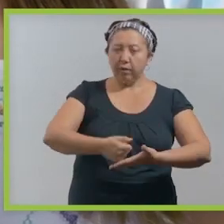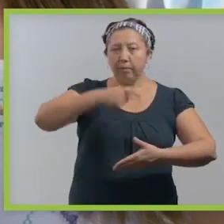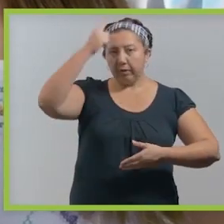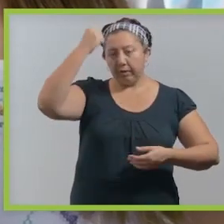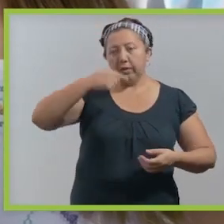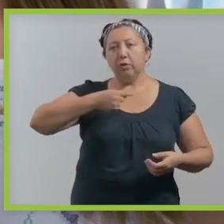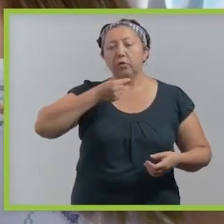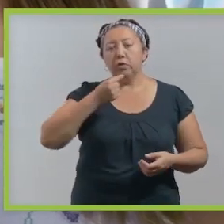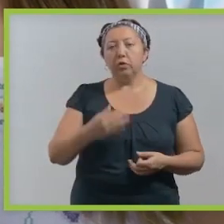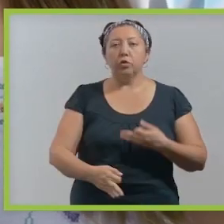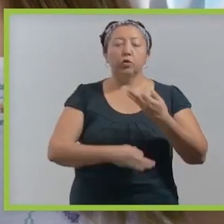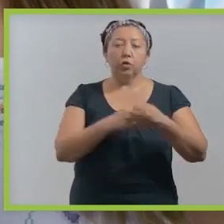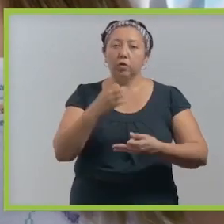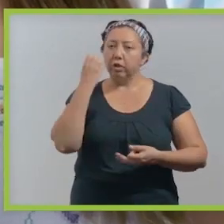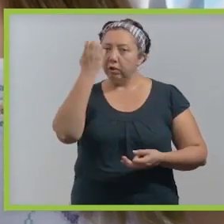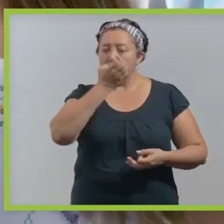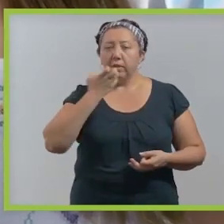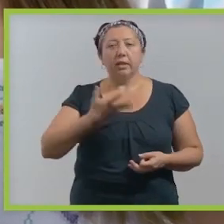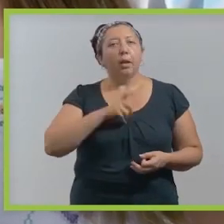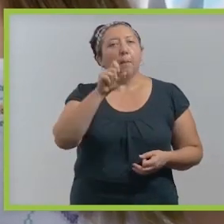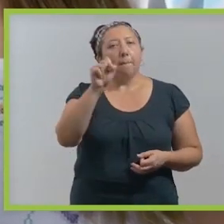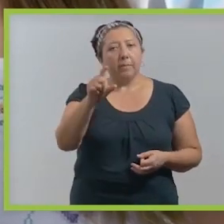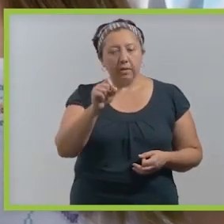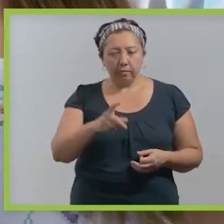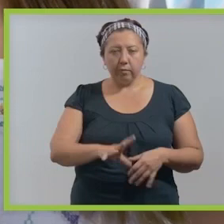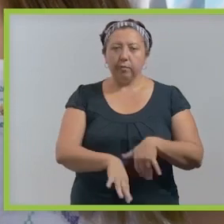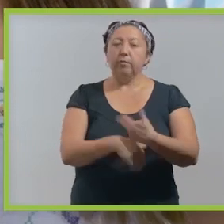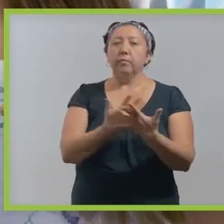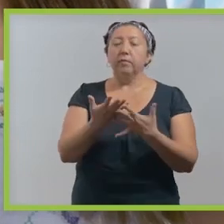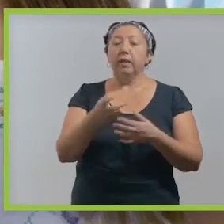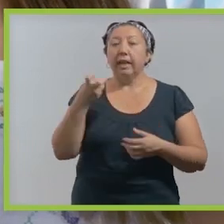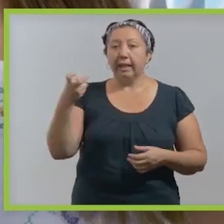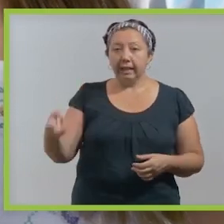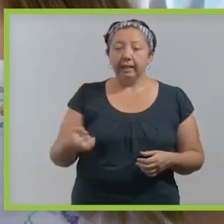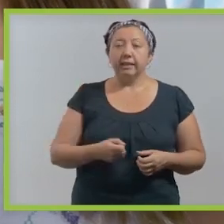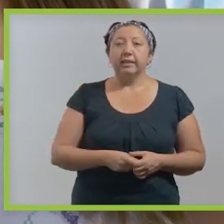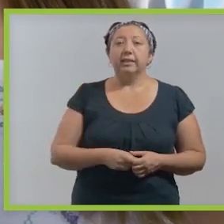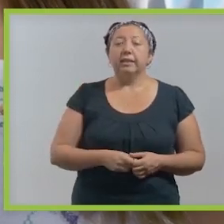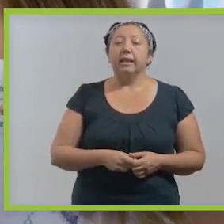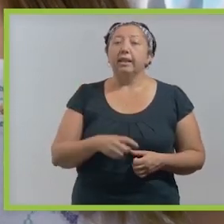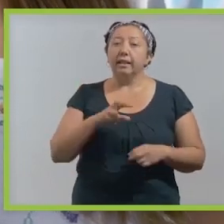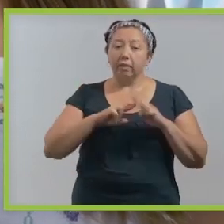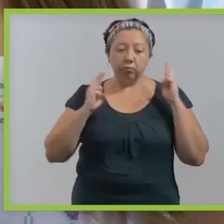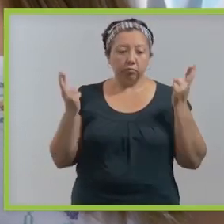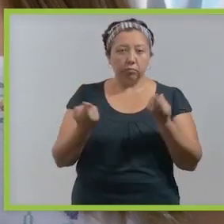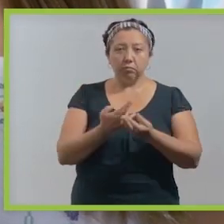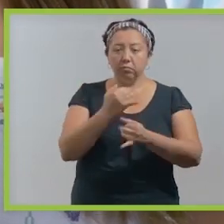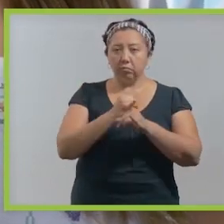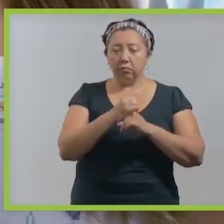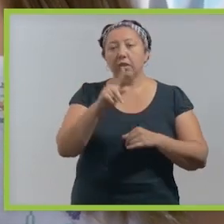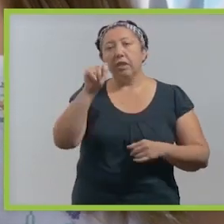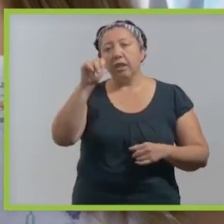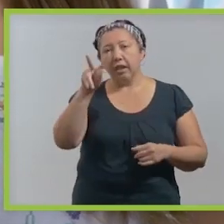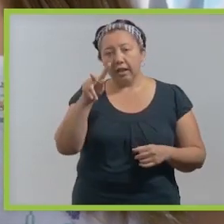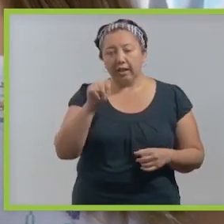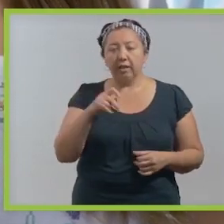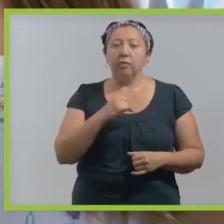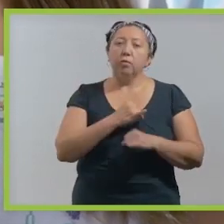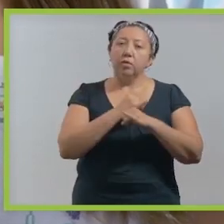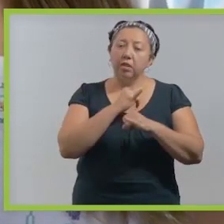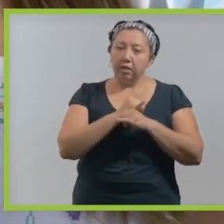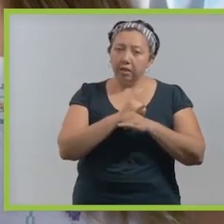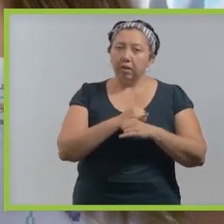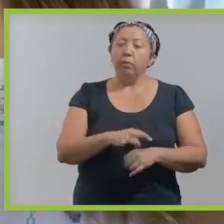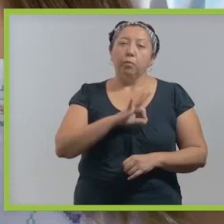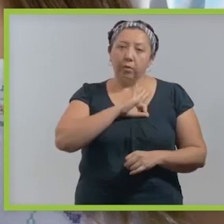para que los niños, todos en la escuela, tengan lo mismo para salir adelante. Entonces, pues en este regreso virtual, a través de televisión o de internet,